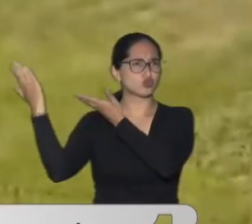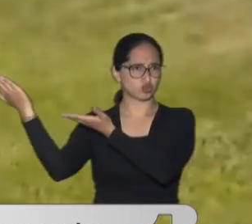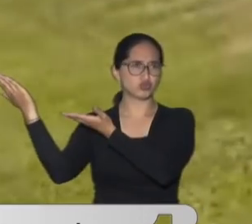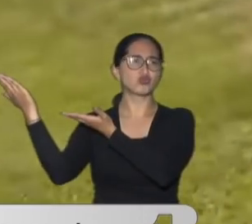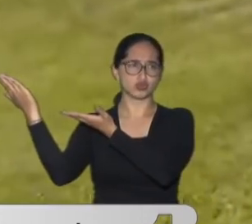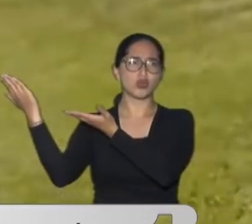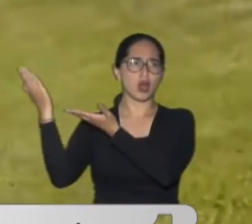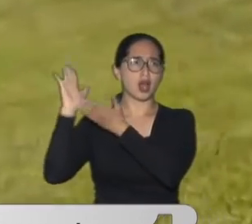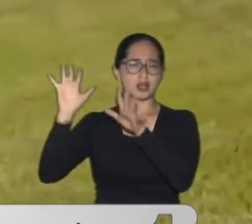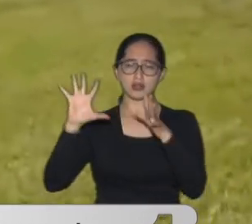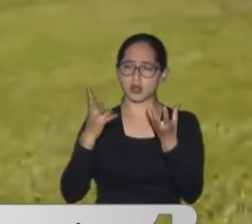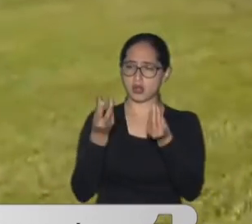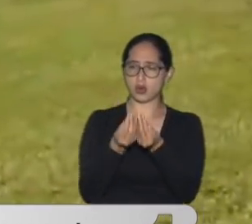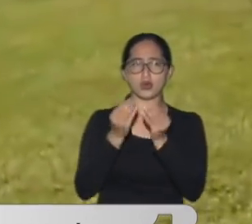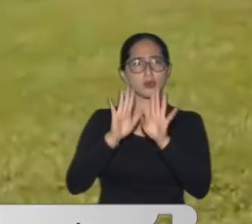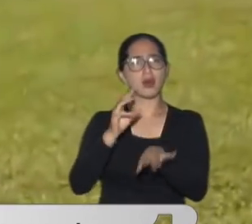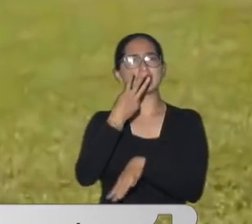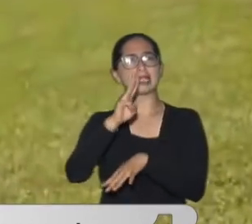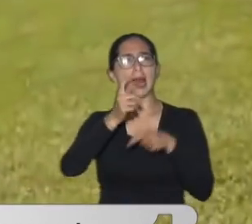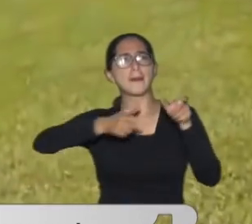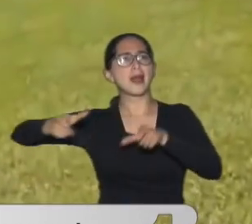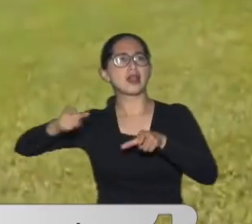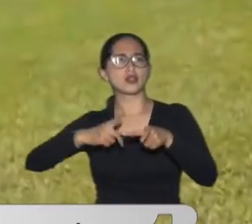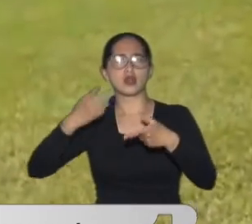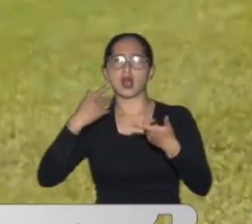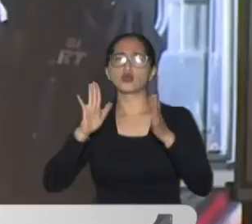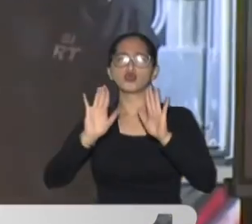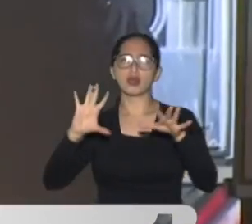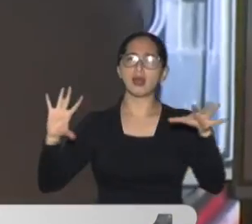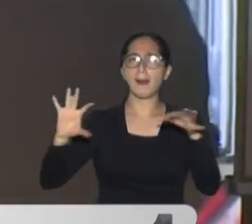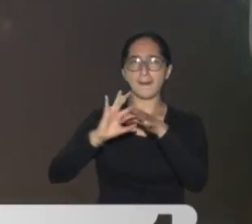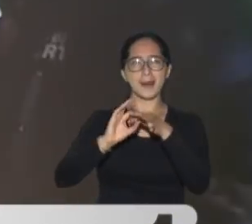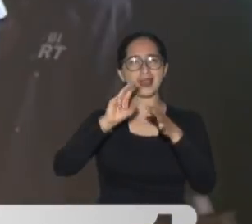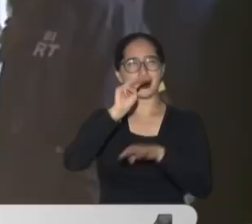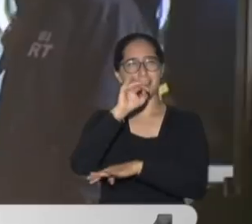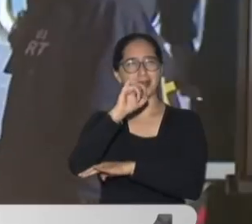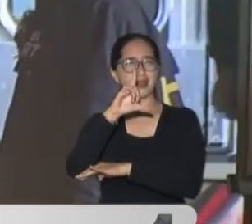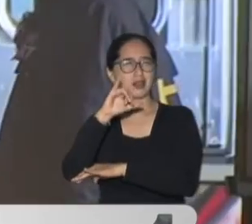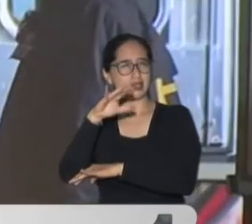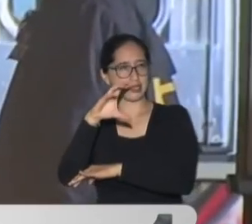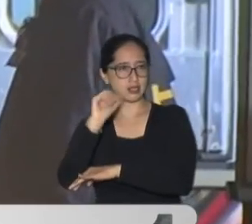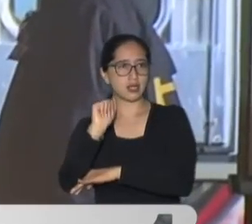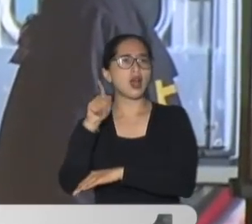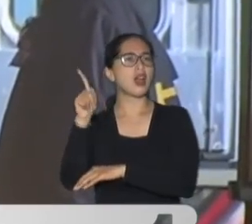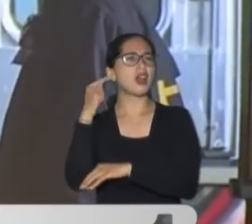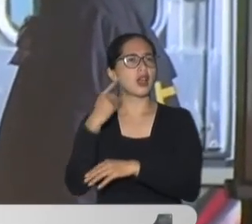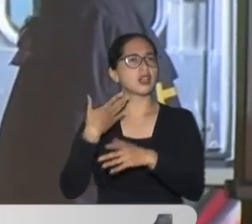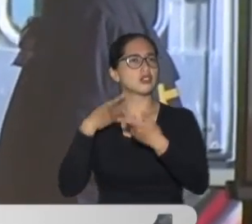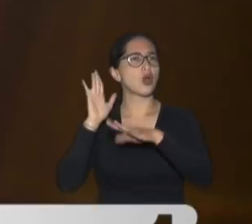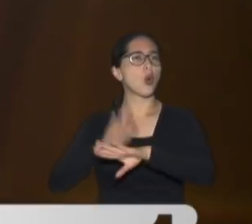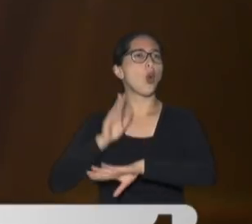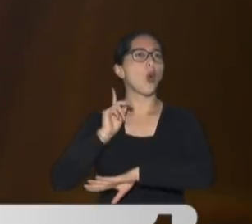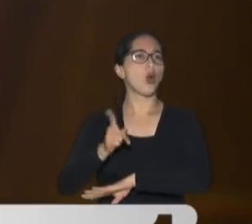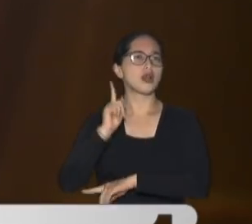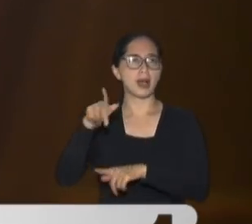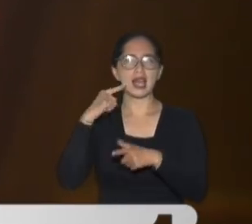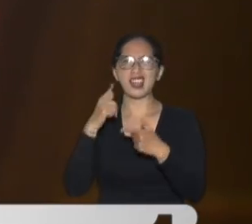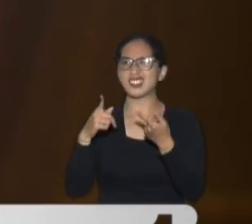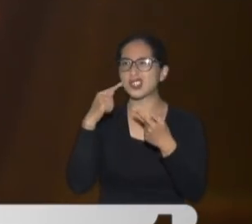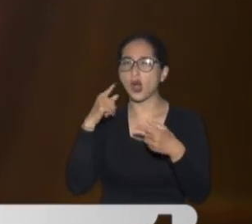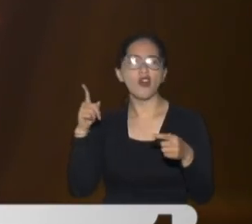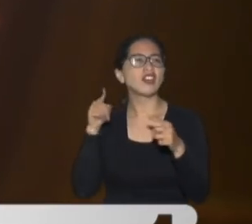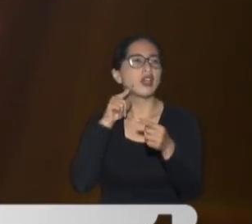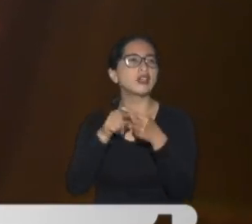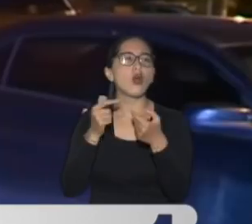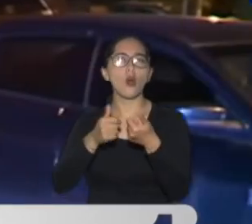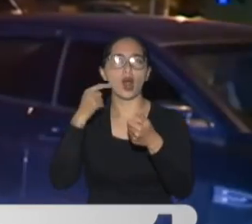por el grupo de 13 de personas relacionadas a una milicia, quienes fueron arrestados acusados de conspirar para derrocar el gobierno del estado